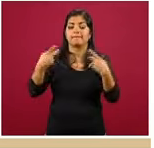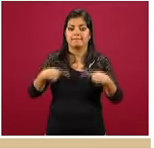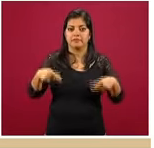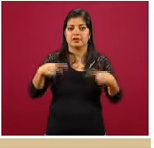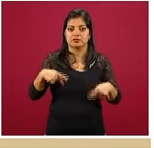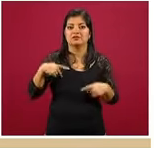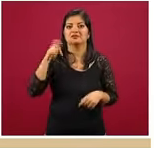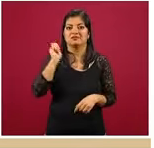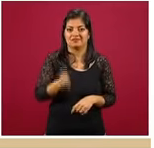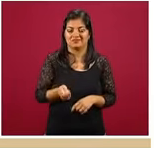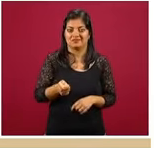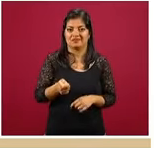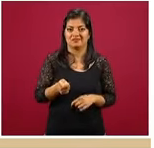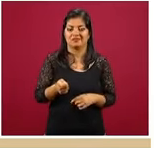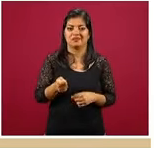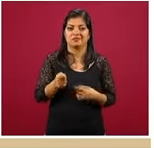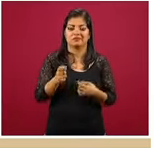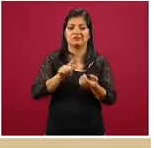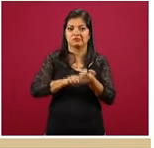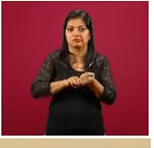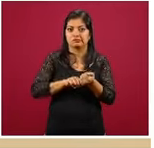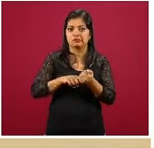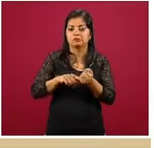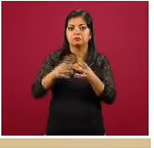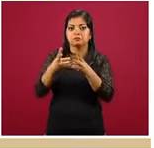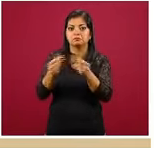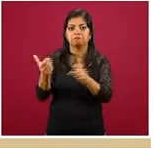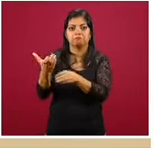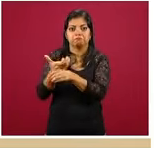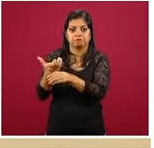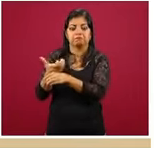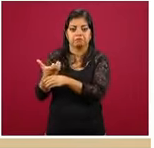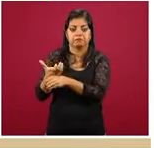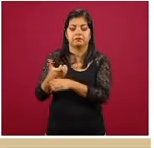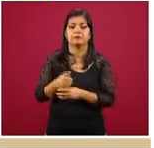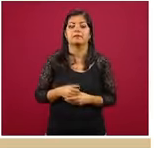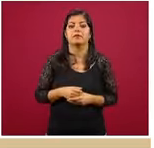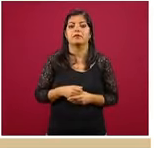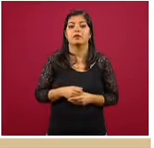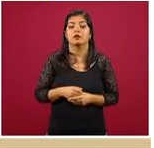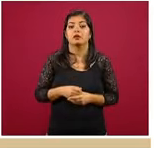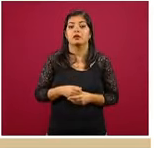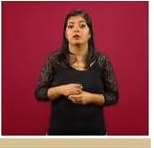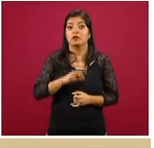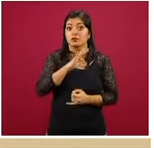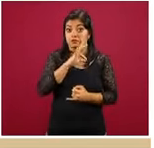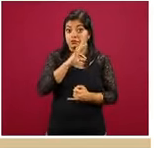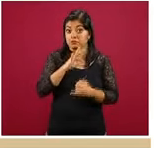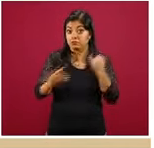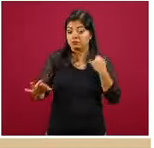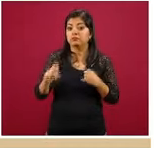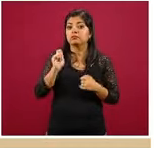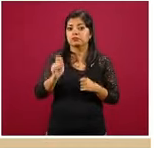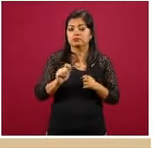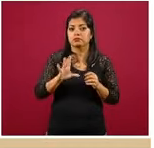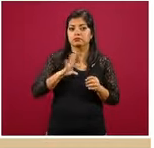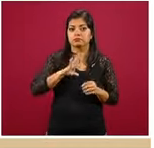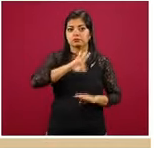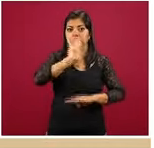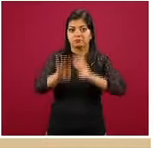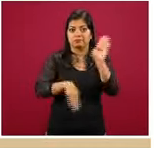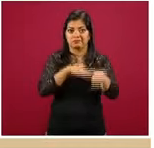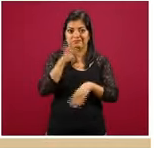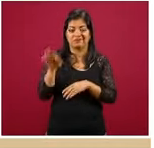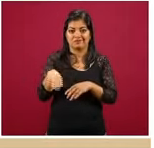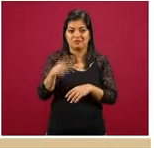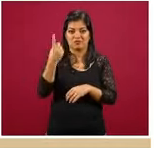incorporando a los casos recuperados. Y finalmente continúa el descenso de las defunciones. Ya veíamos